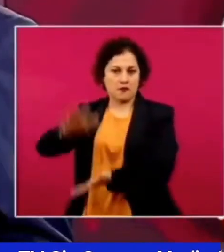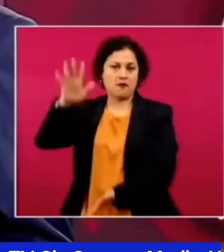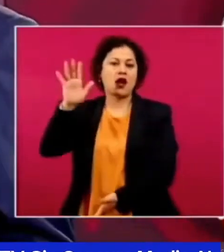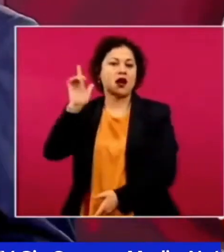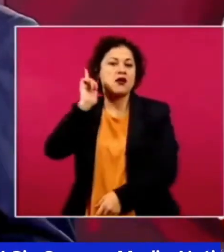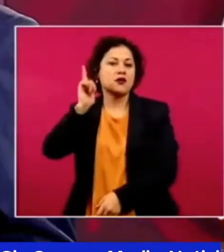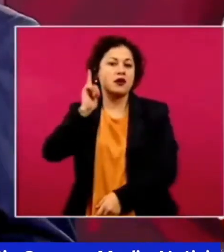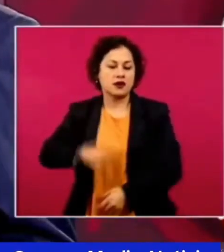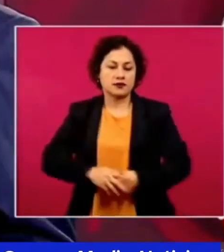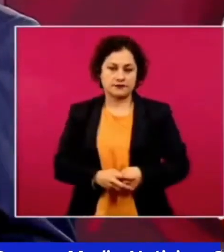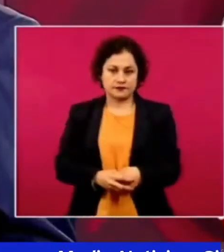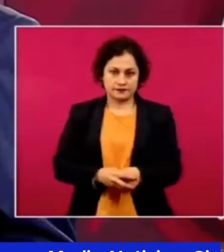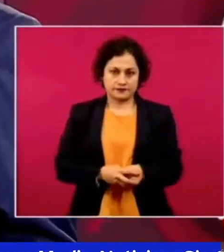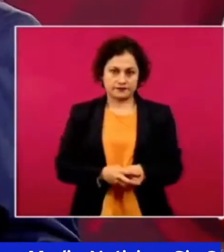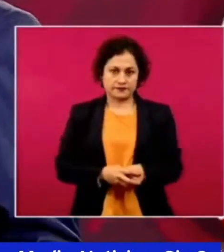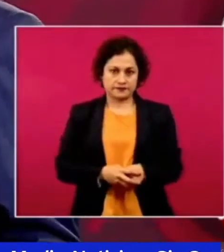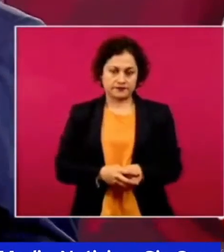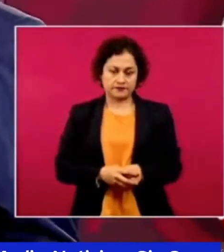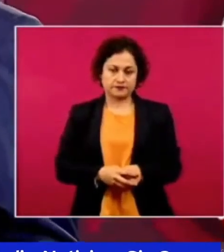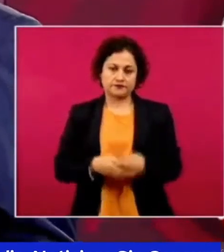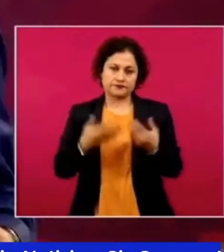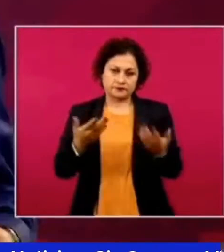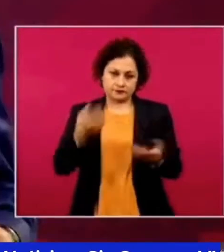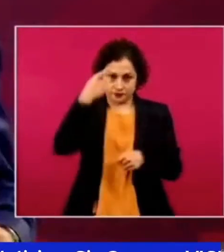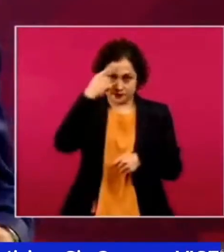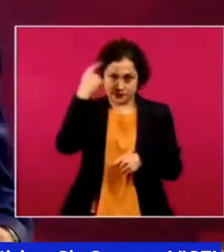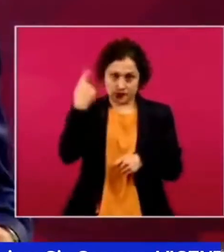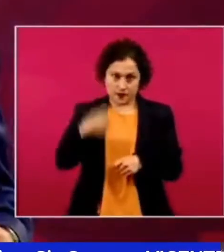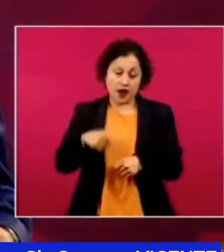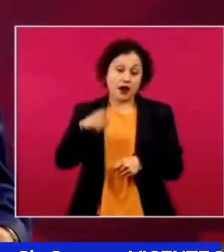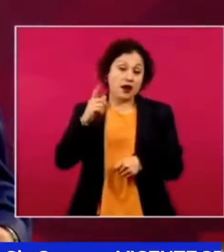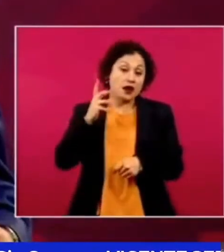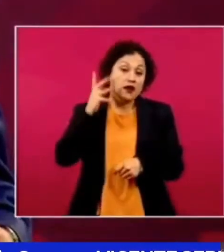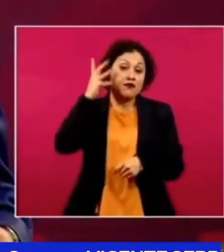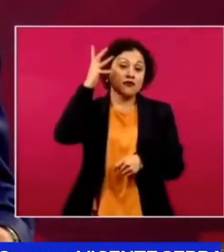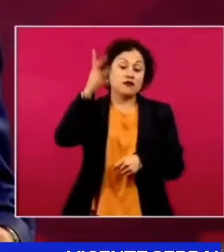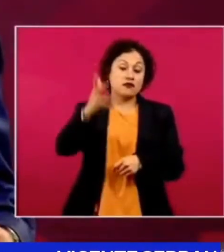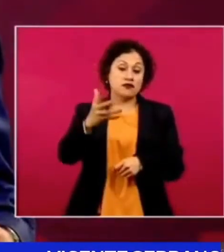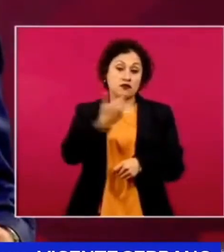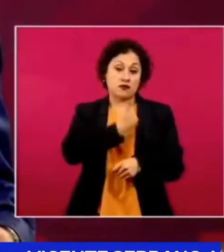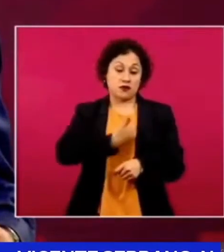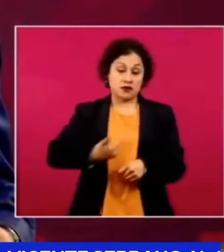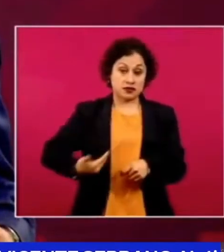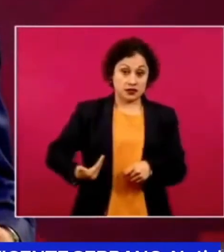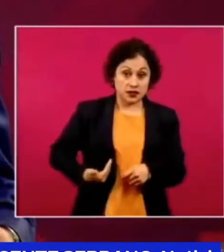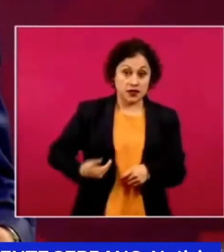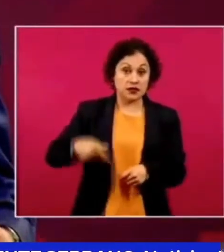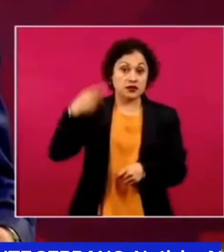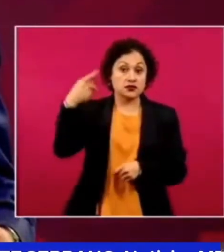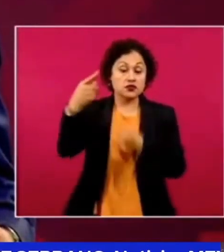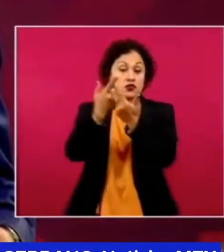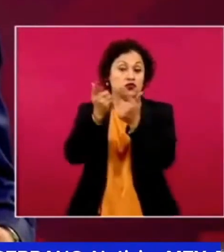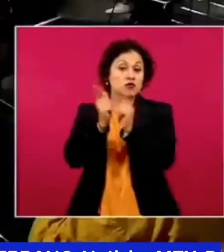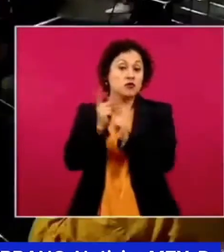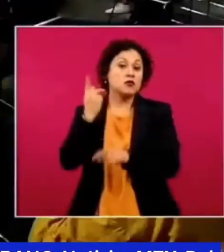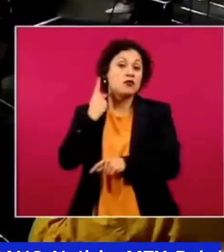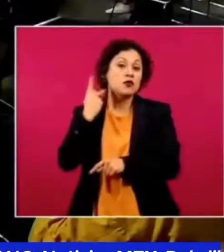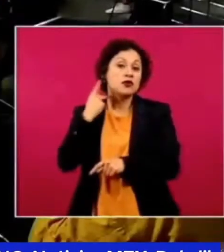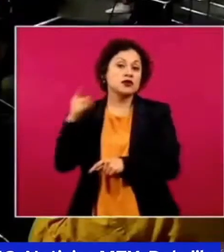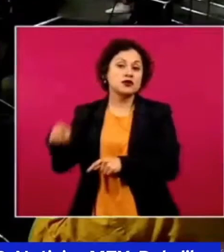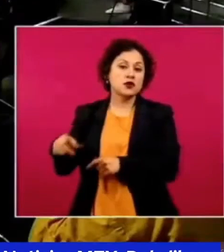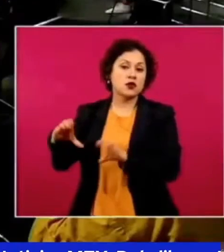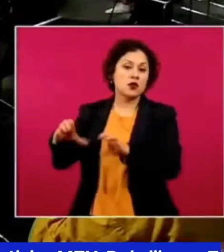Congreso, que su movimiento, su partido cuente con la mayoría en el Congreso. Y